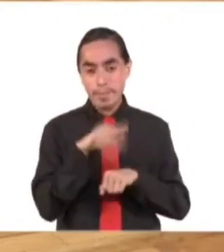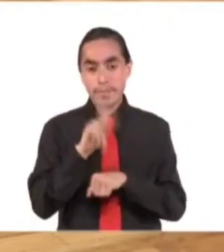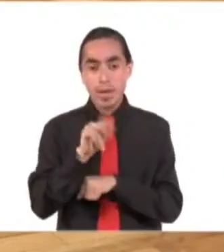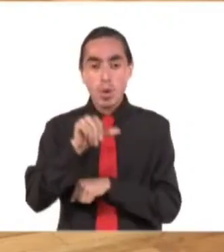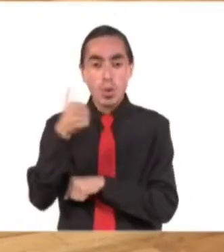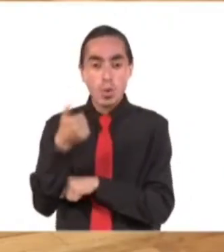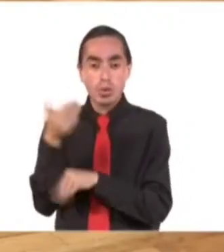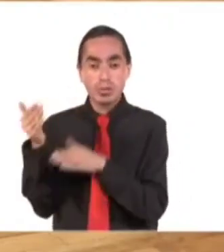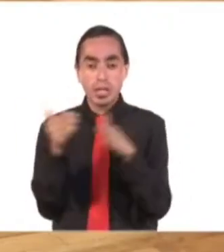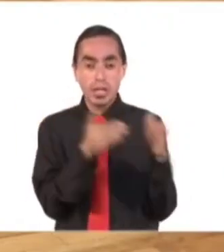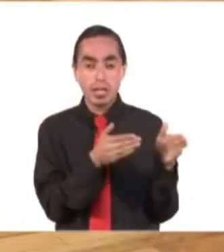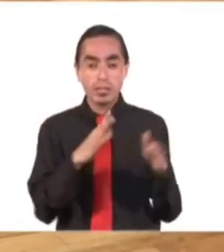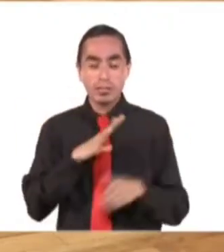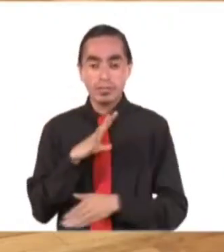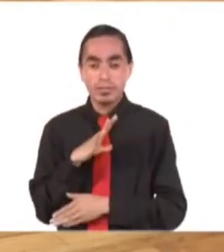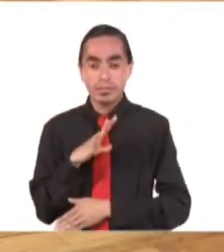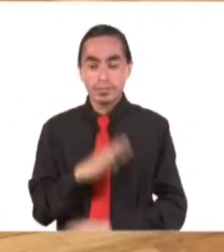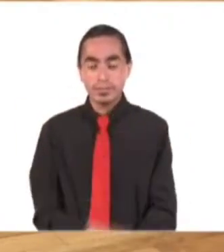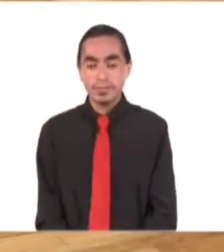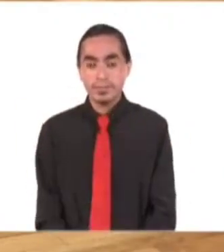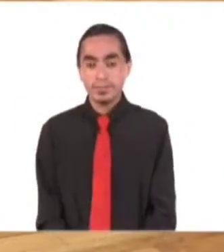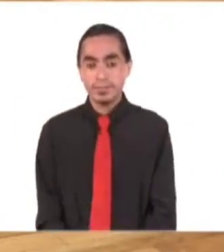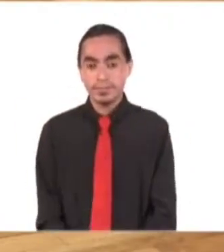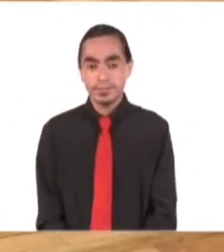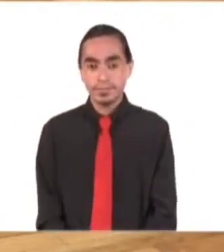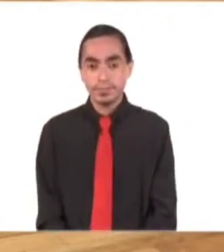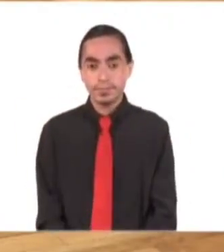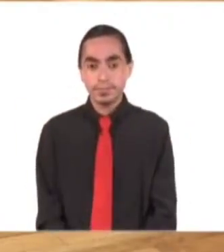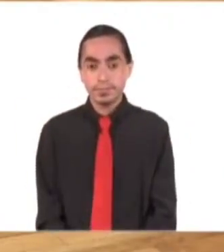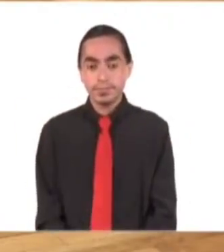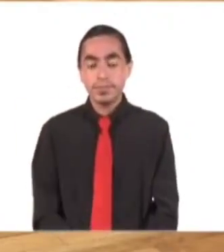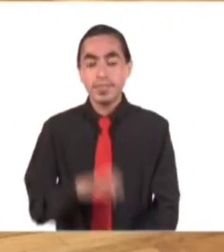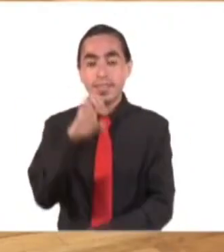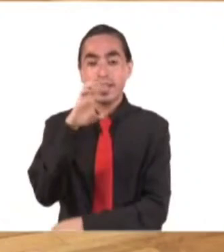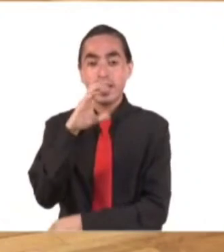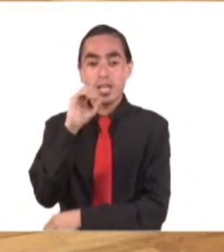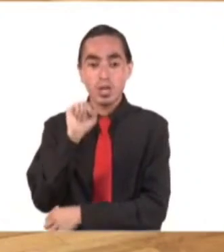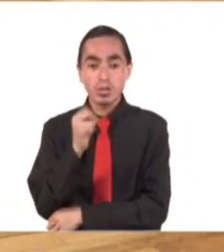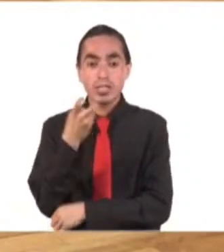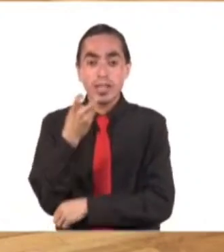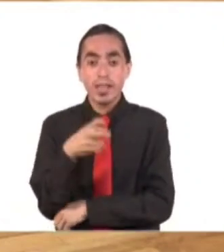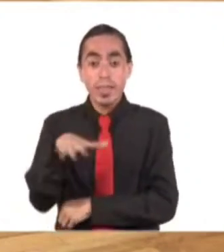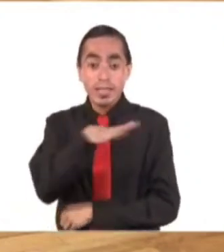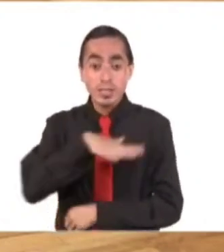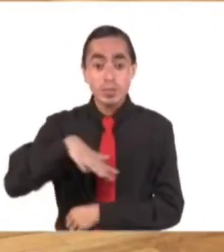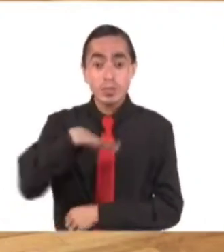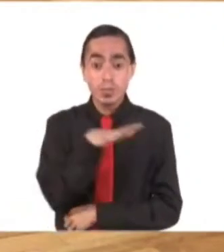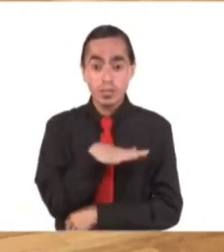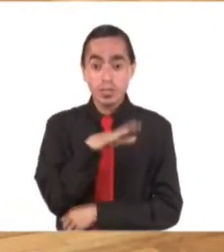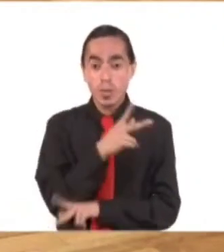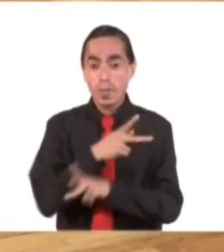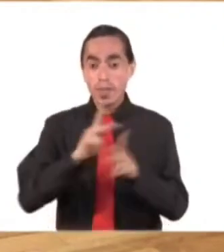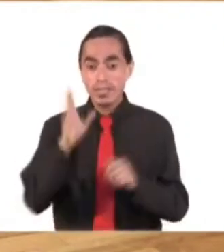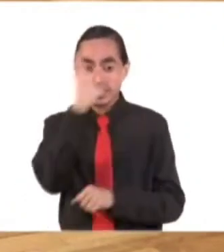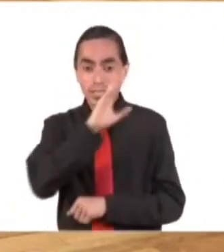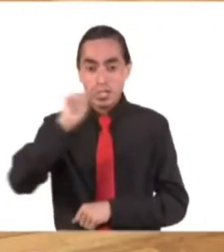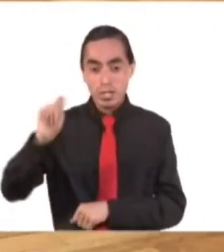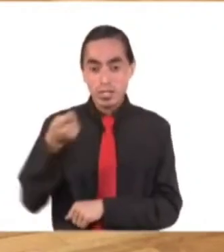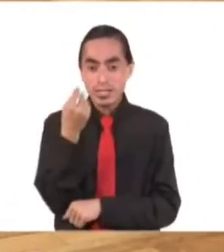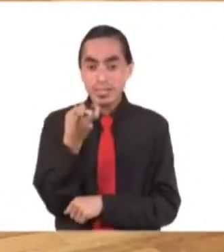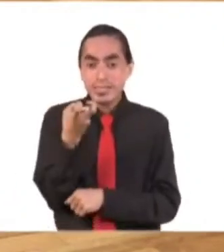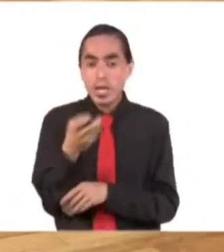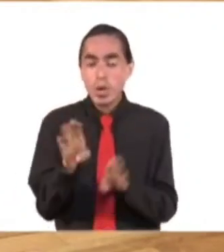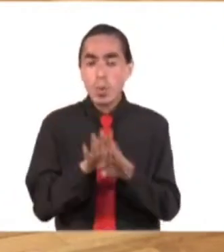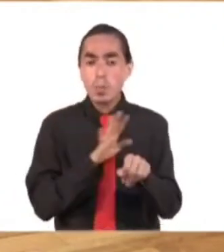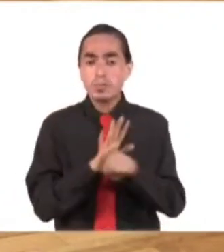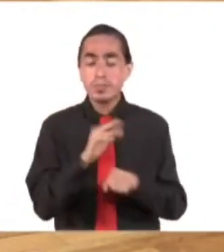gran momento en lo que se vio, lo que significa ECOS, ese espacio común de educación superior, ciencia y tecnología, fue la